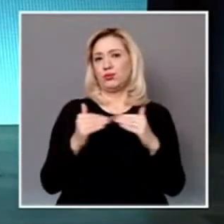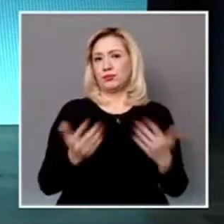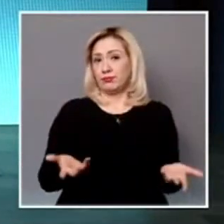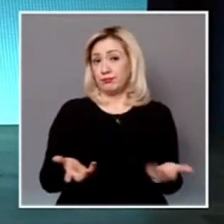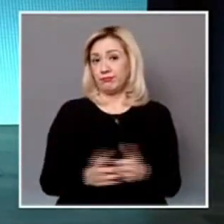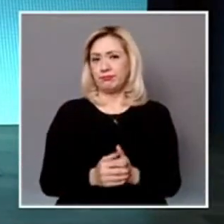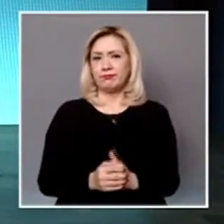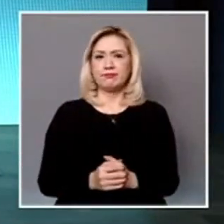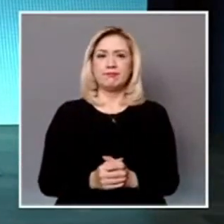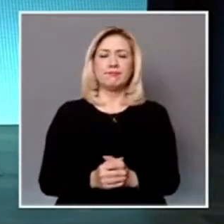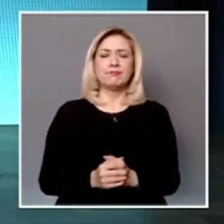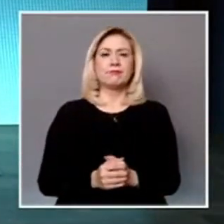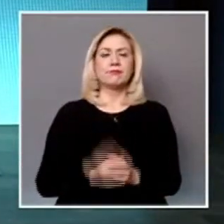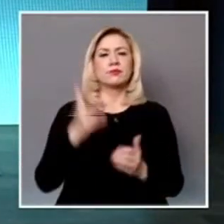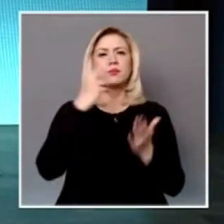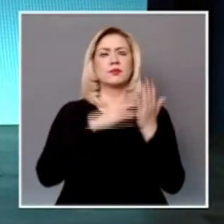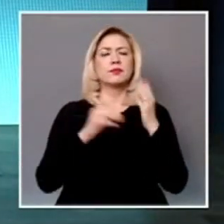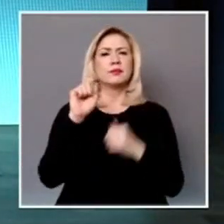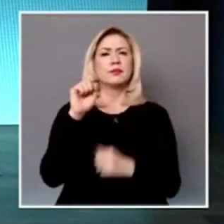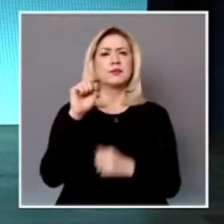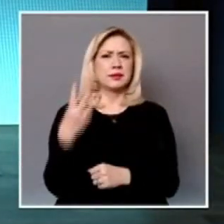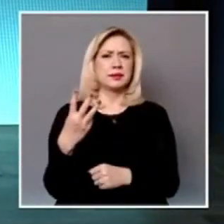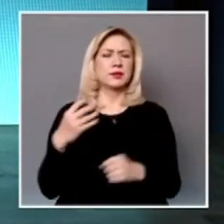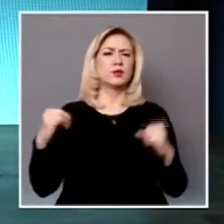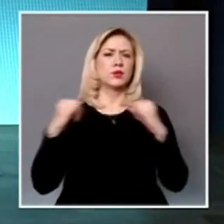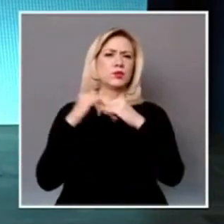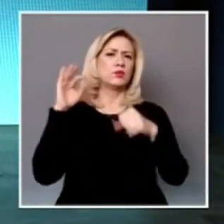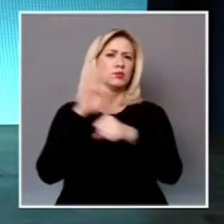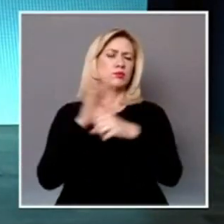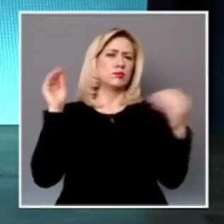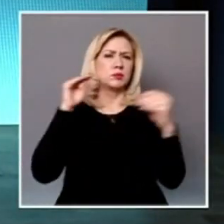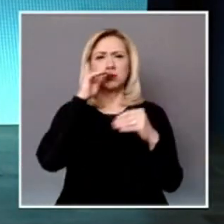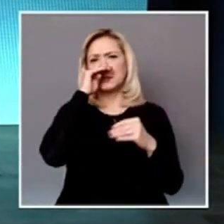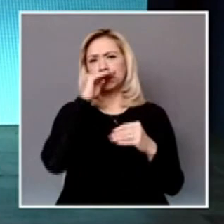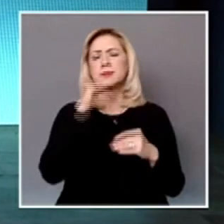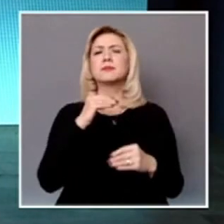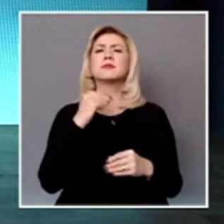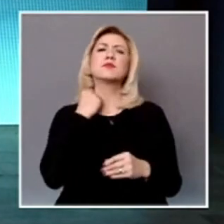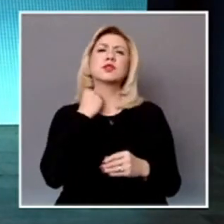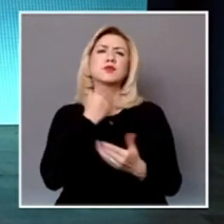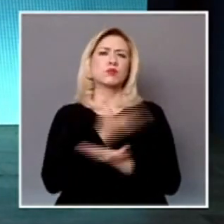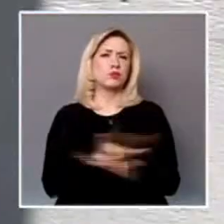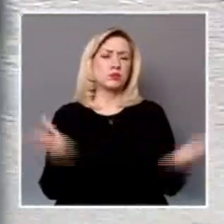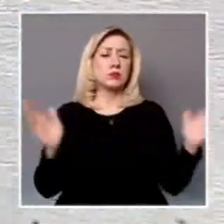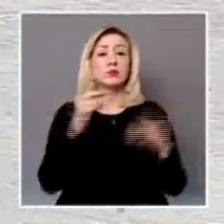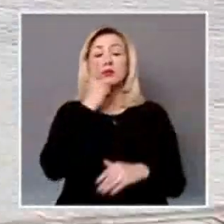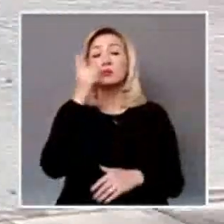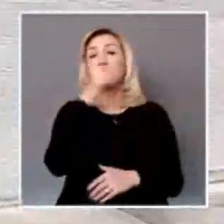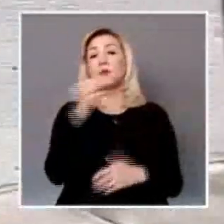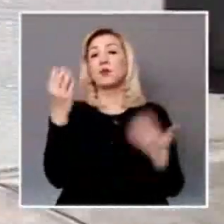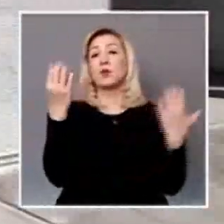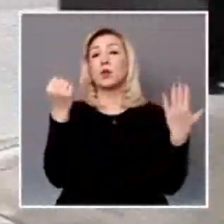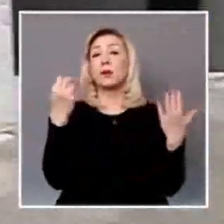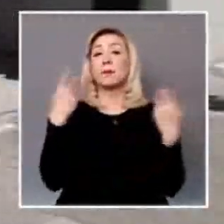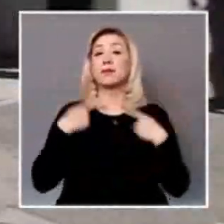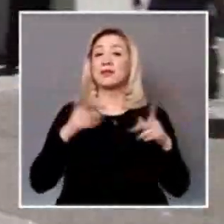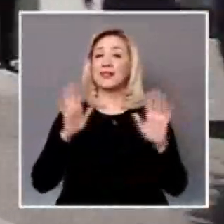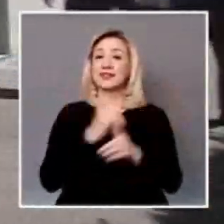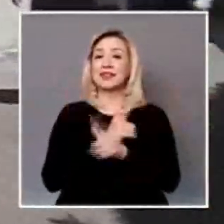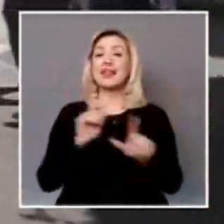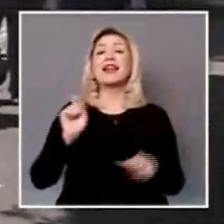Durante 2023, la Defensoría Pública Federal logró que 109 personas obtuvieran su libertad a través de la ley